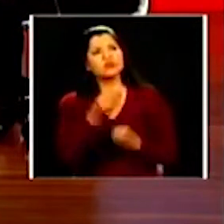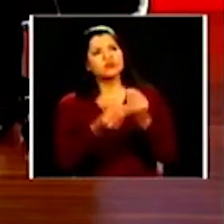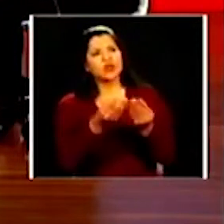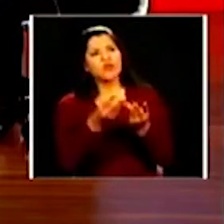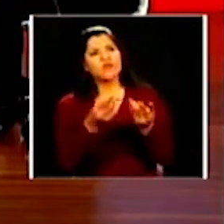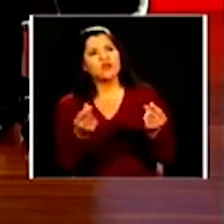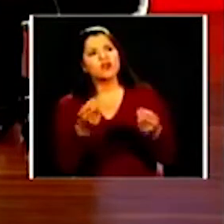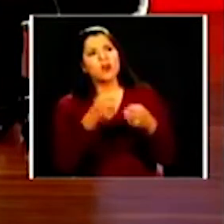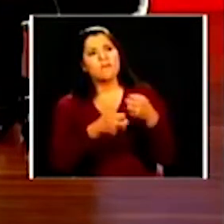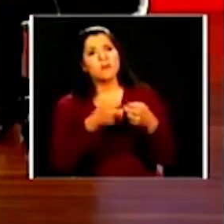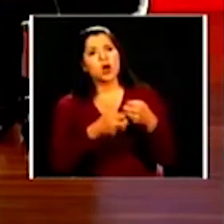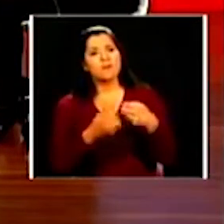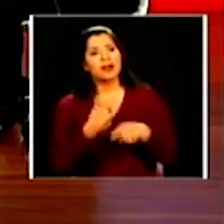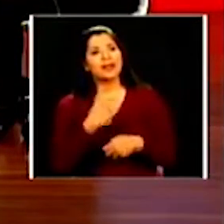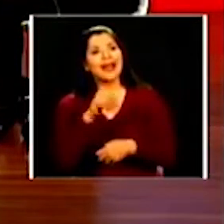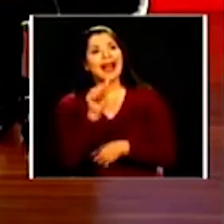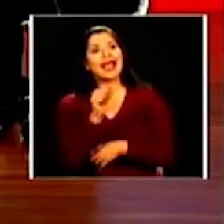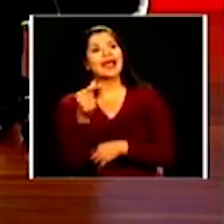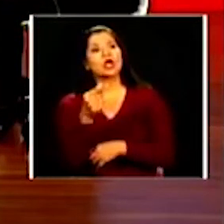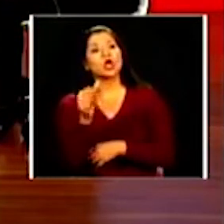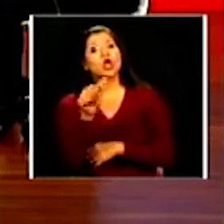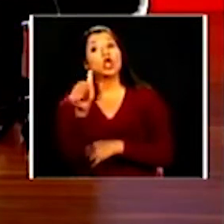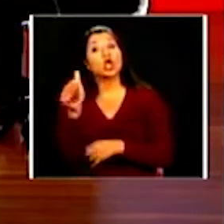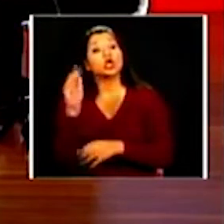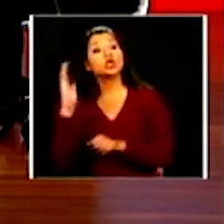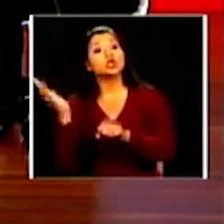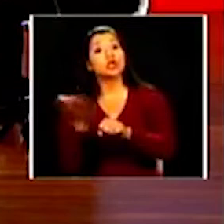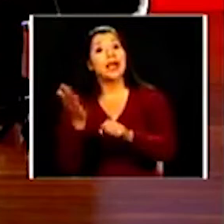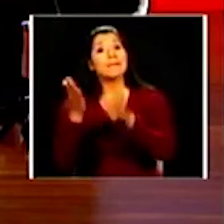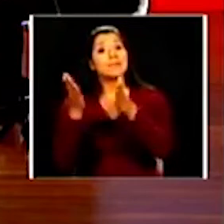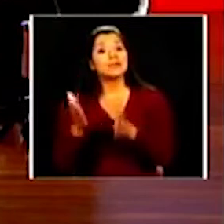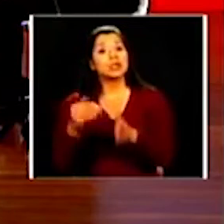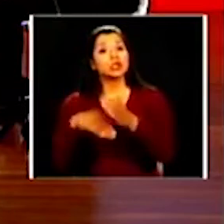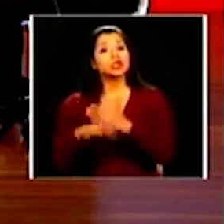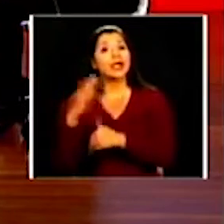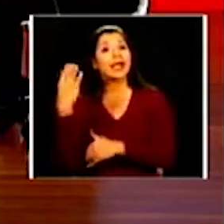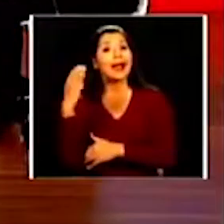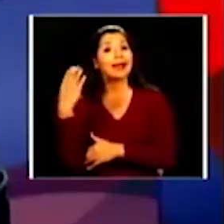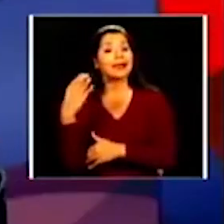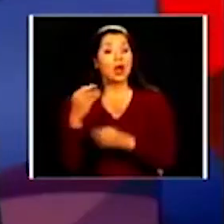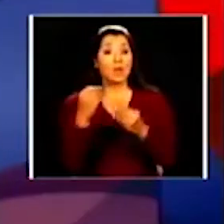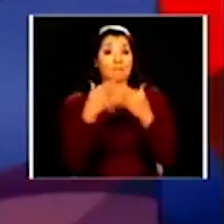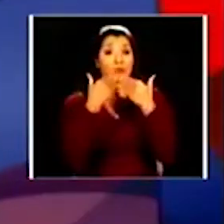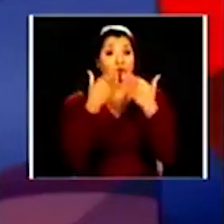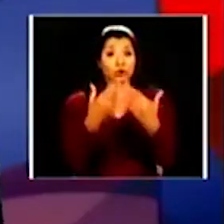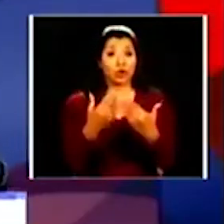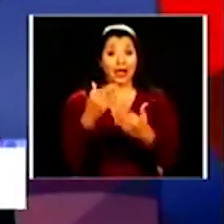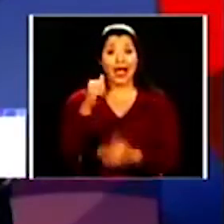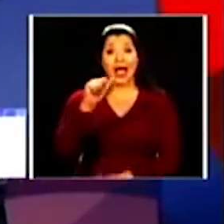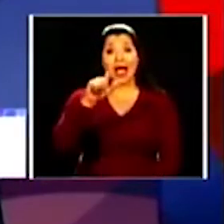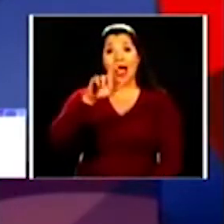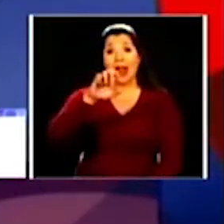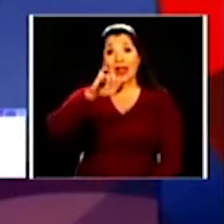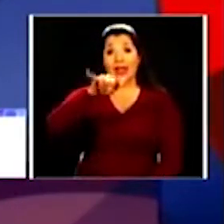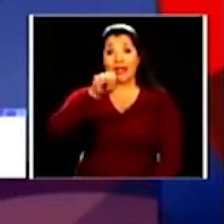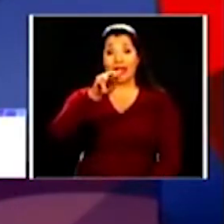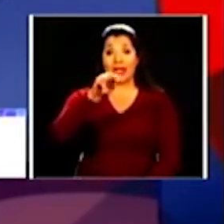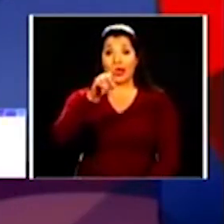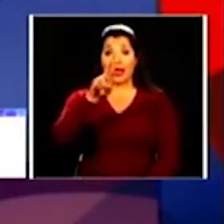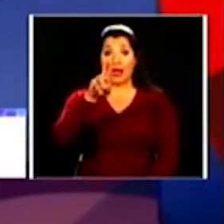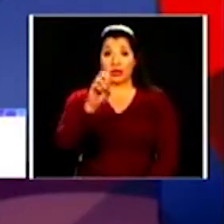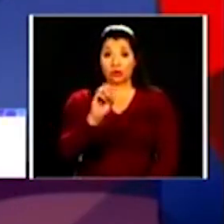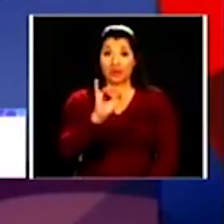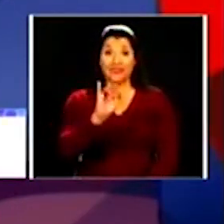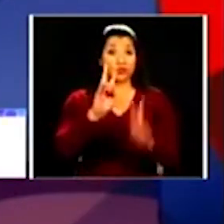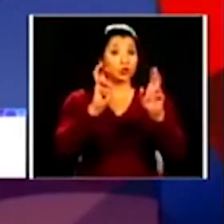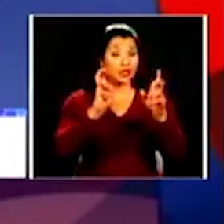don Alejandro Gómez y a todos los pequeños campesinos de la provincia de Cartago? Muchísimas gracias a don Alejandro por la pregunta. Eso es uno de los temas